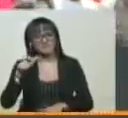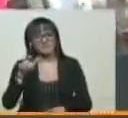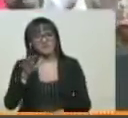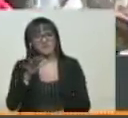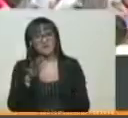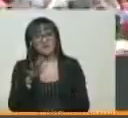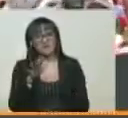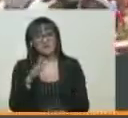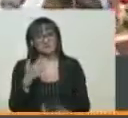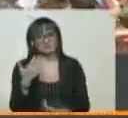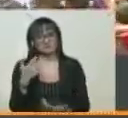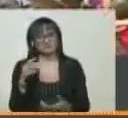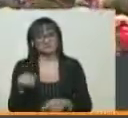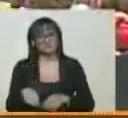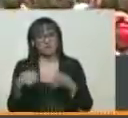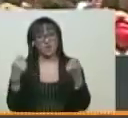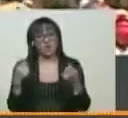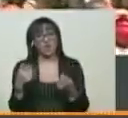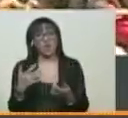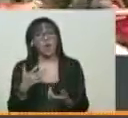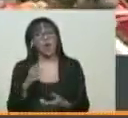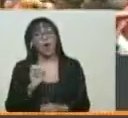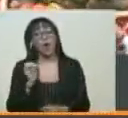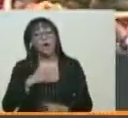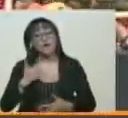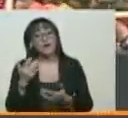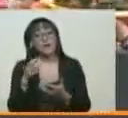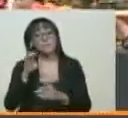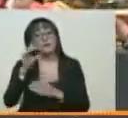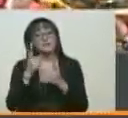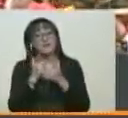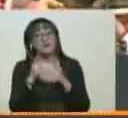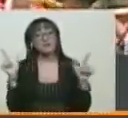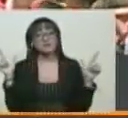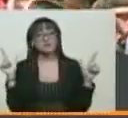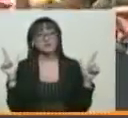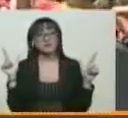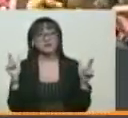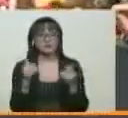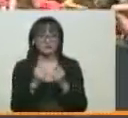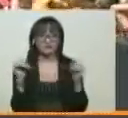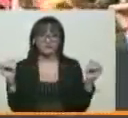¿O quieren ustedes una patria libre, soberana, independiente?